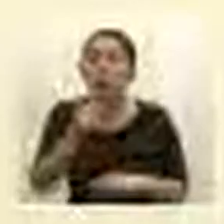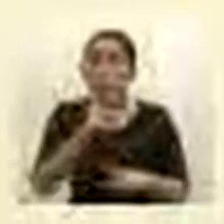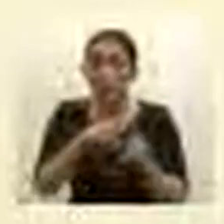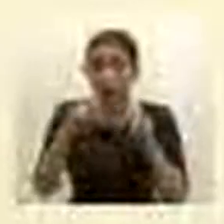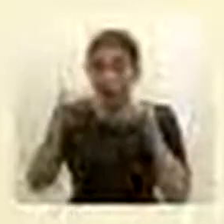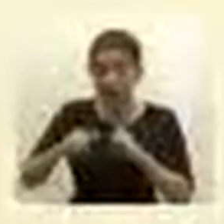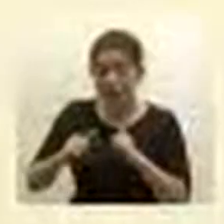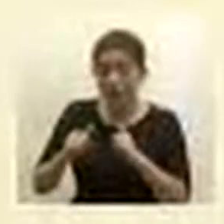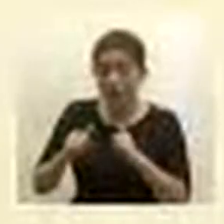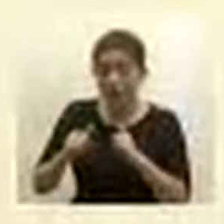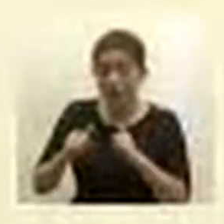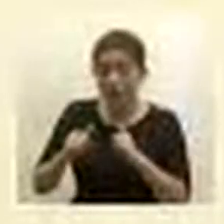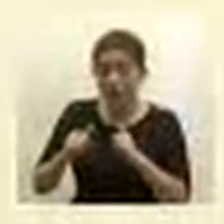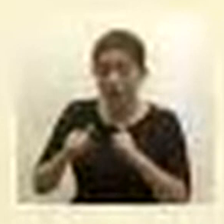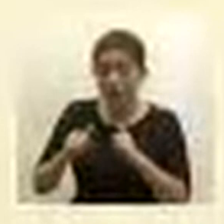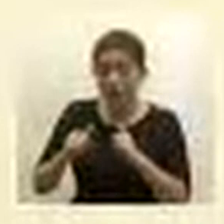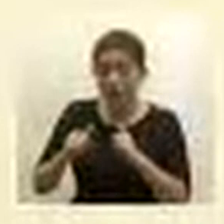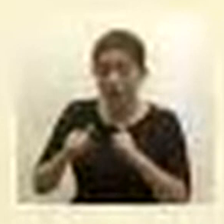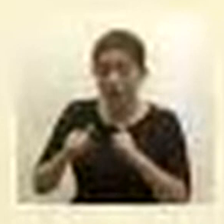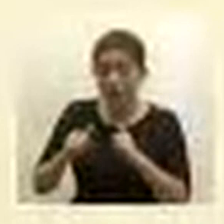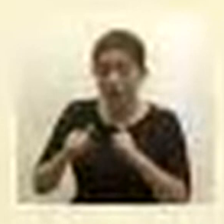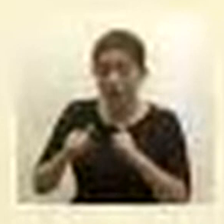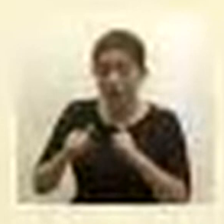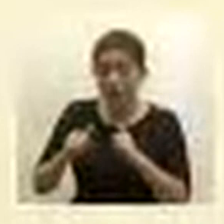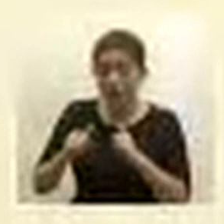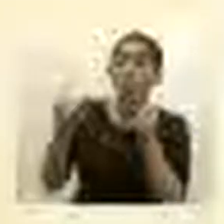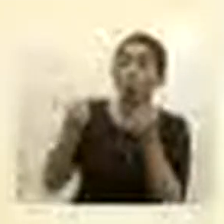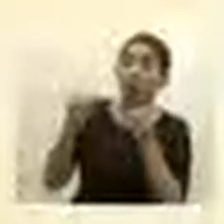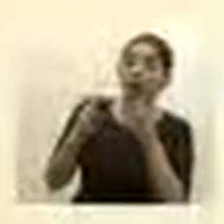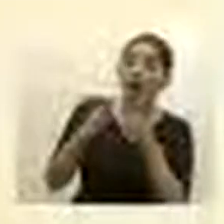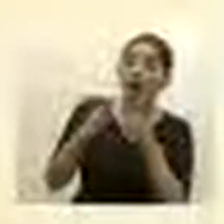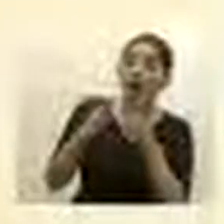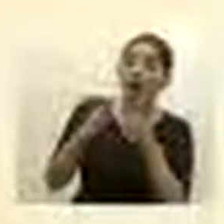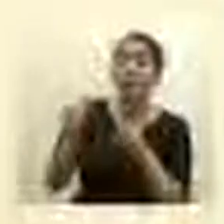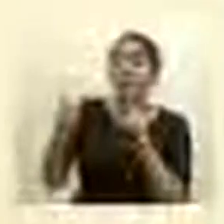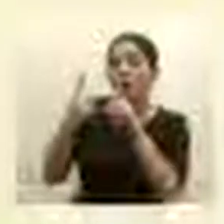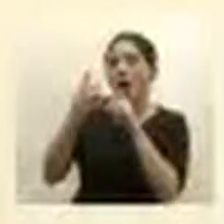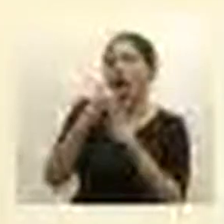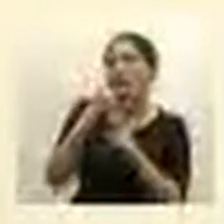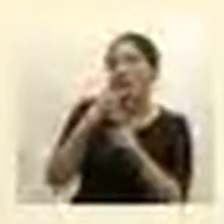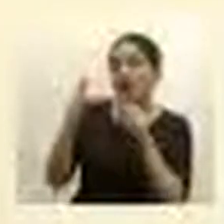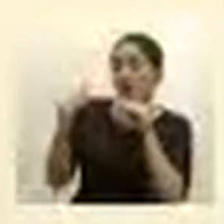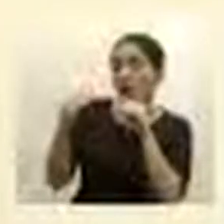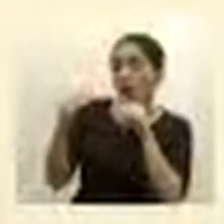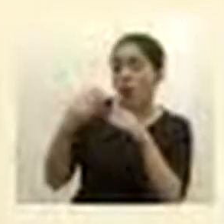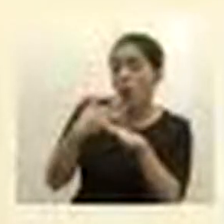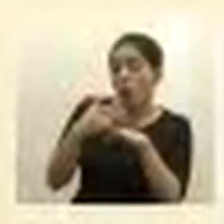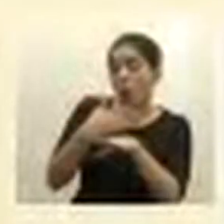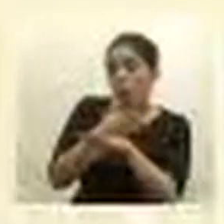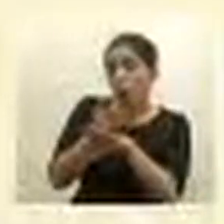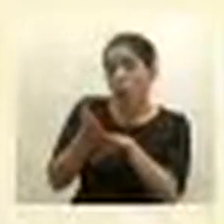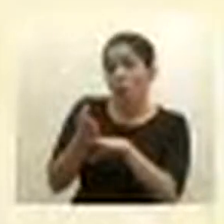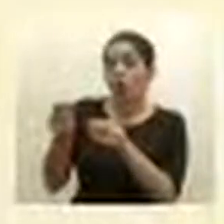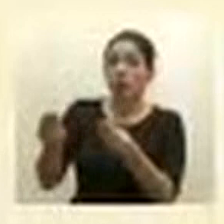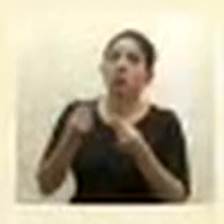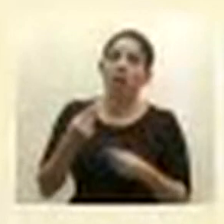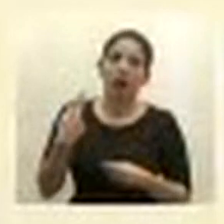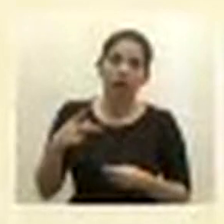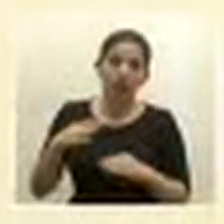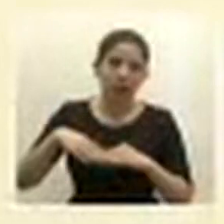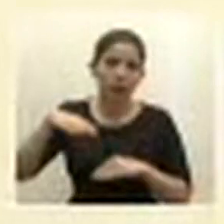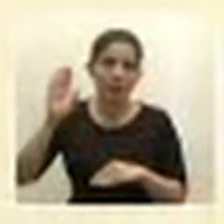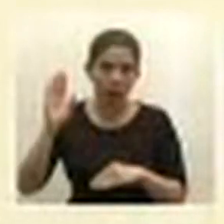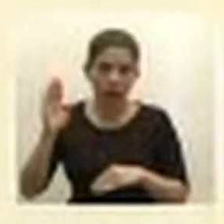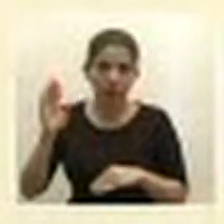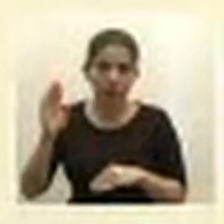pero ya quedarse conversando con esa persona sí en realidad representa un riesgo incrementado. Y el mismo uso de las mascarillas o de las caretas pues también